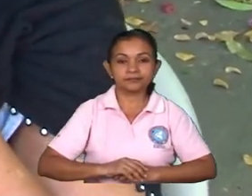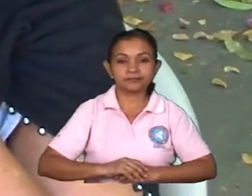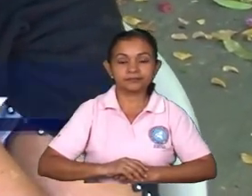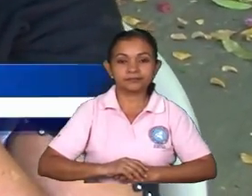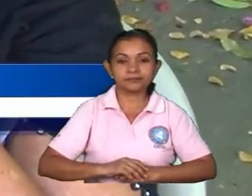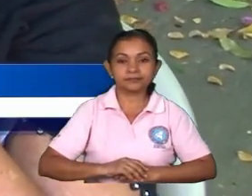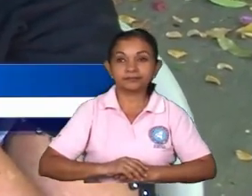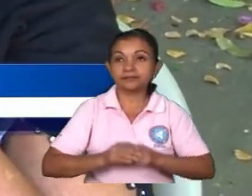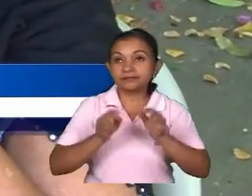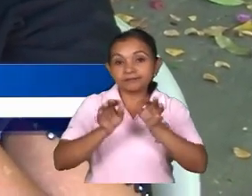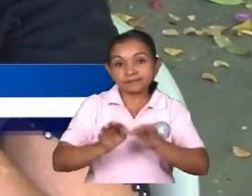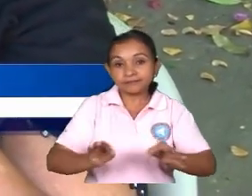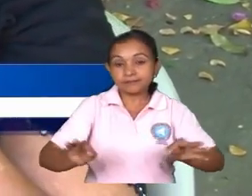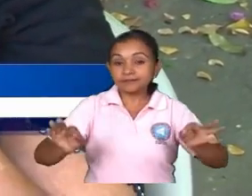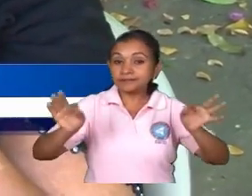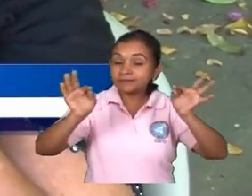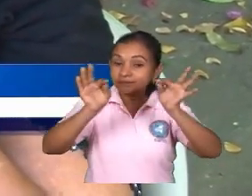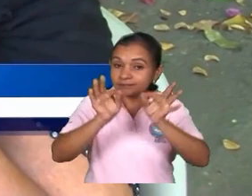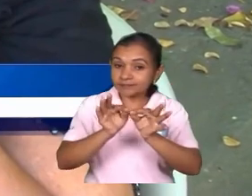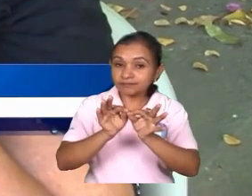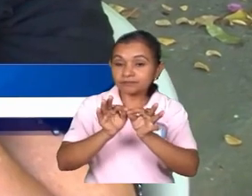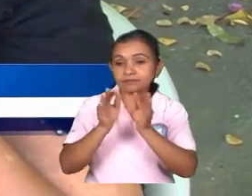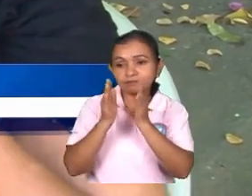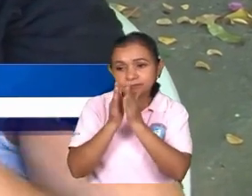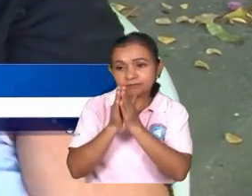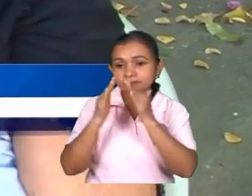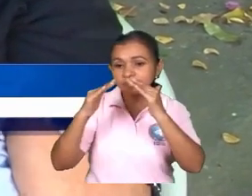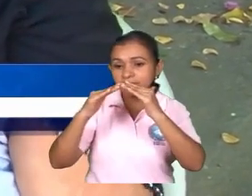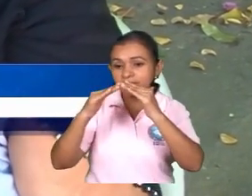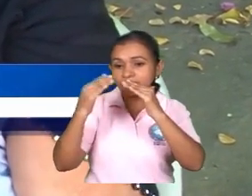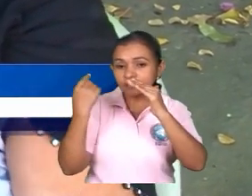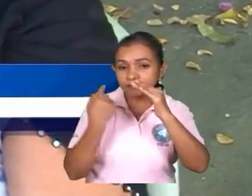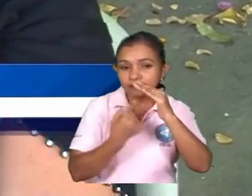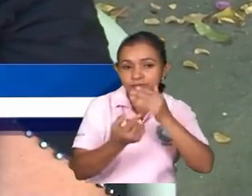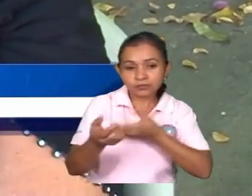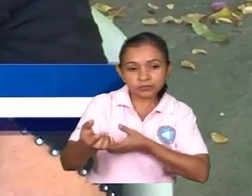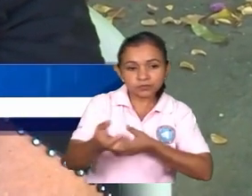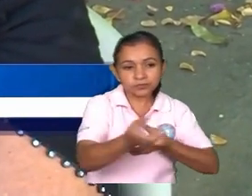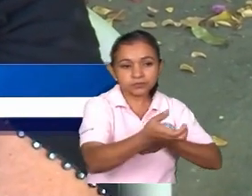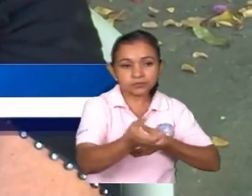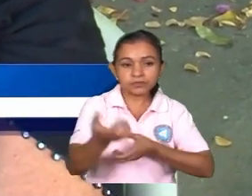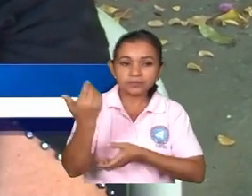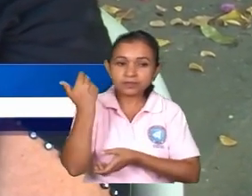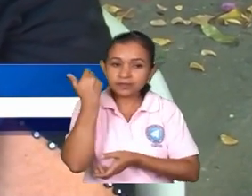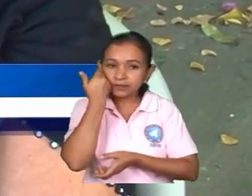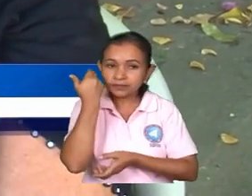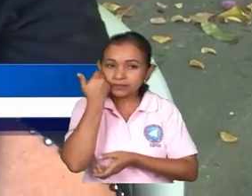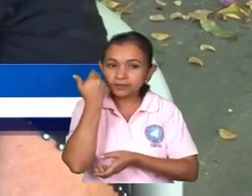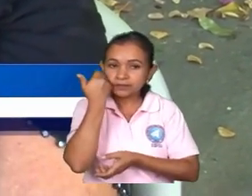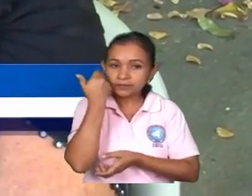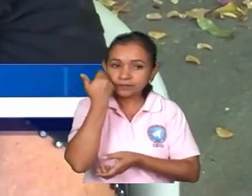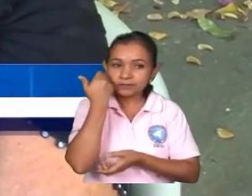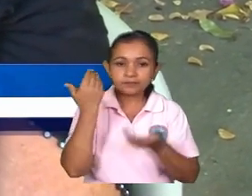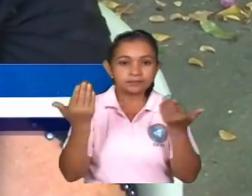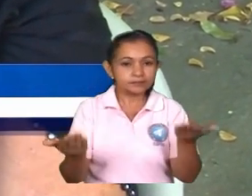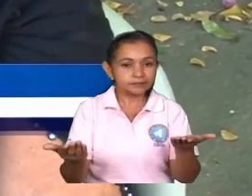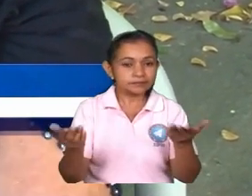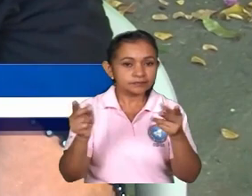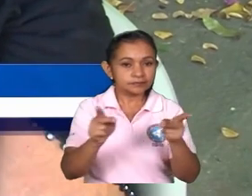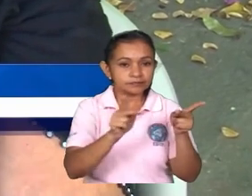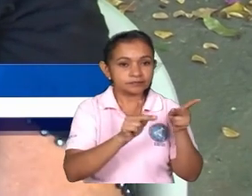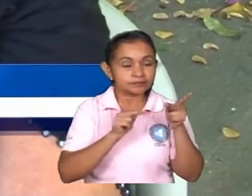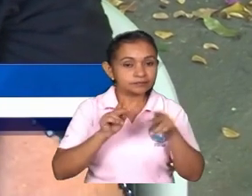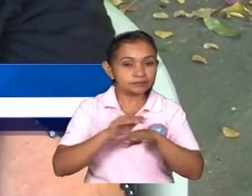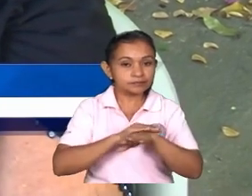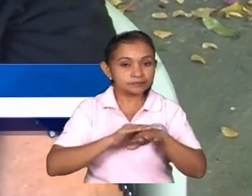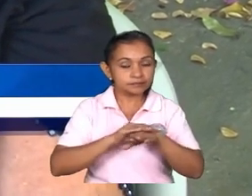La importancia de dejar que le fumiguen a uno a su casa es para evitar las enfermedades, porque si uno permite